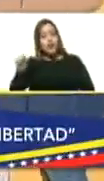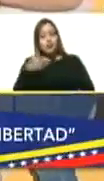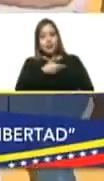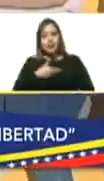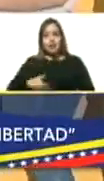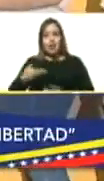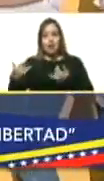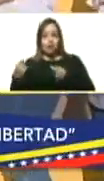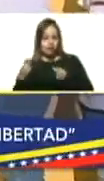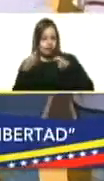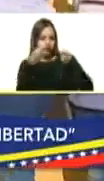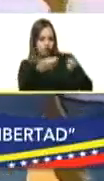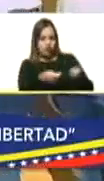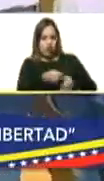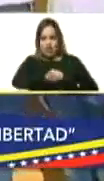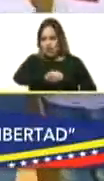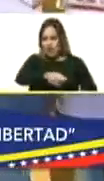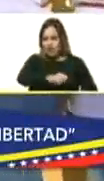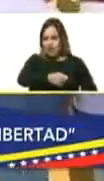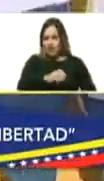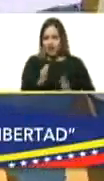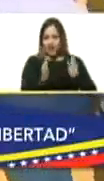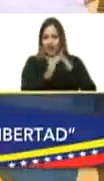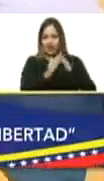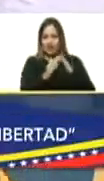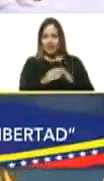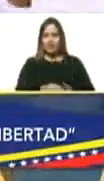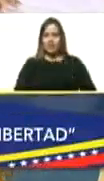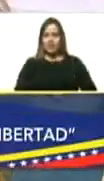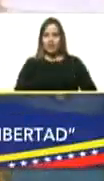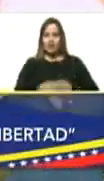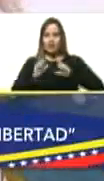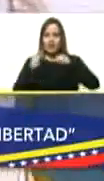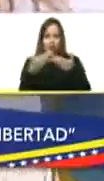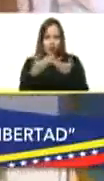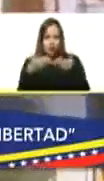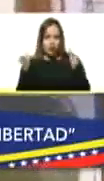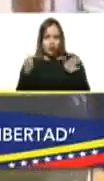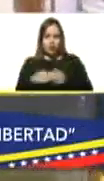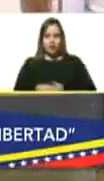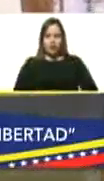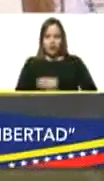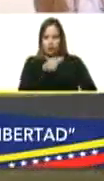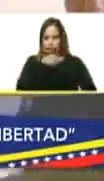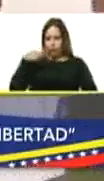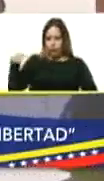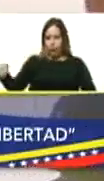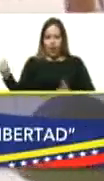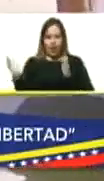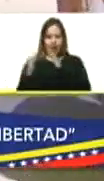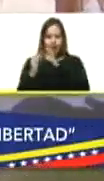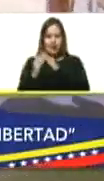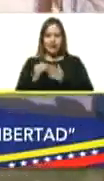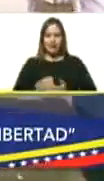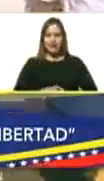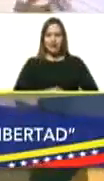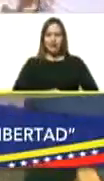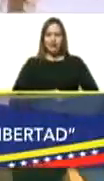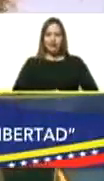hacemos entrega de su vivienda. Vamos a aperturar, vamos a abrir la puerta aquí de la casa,